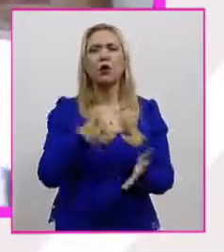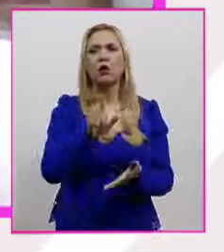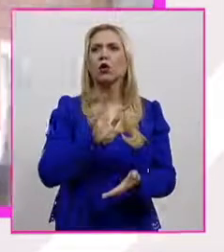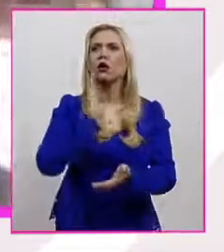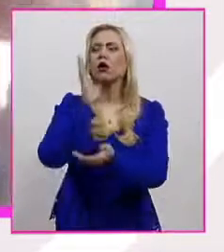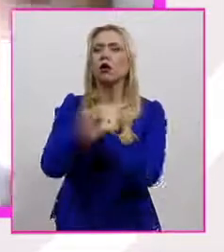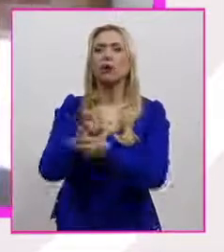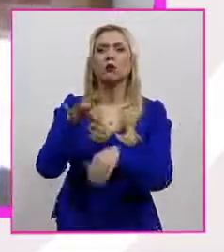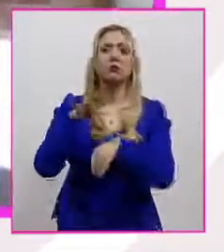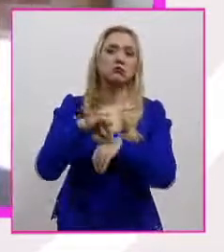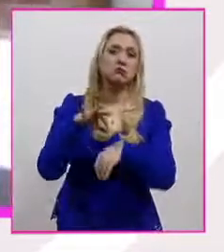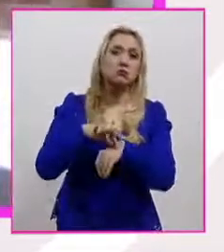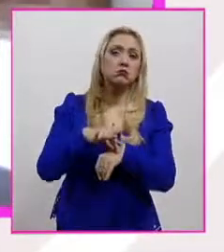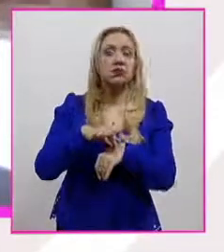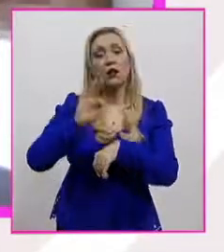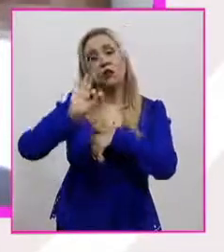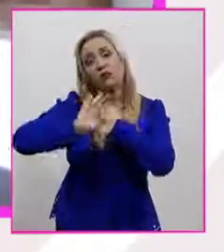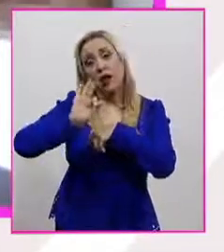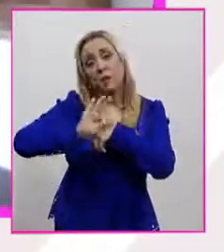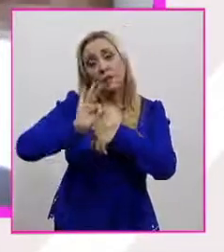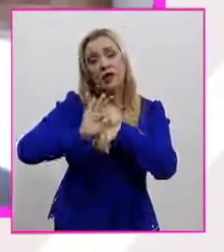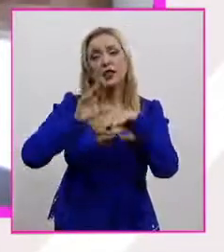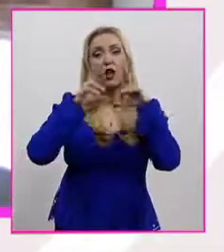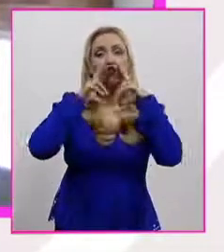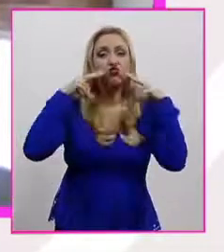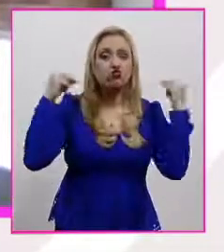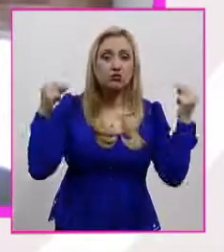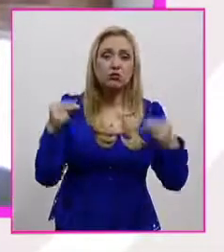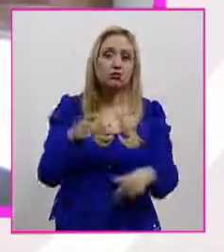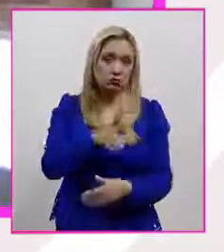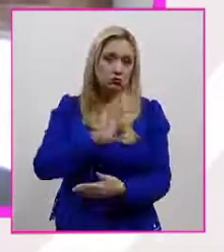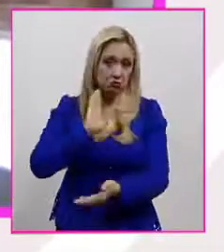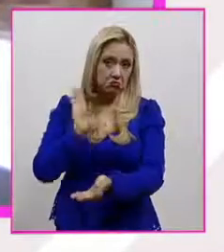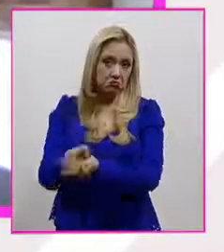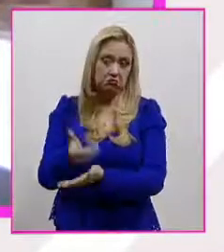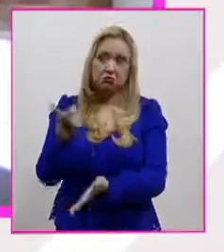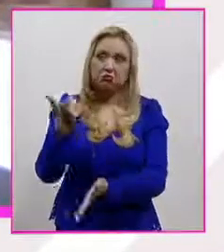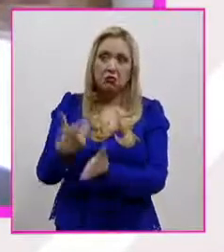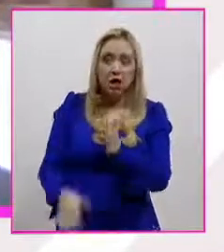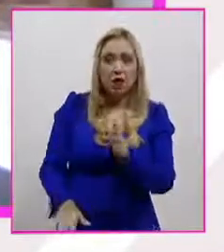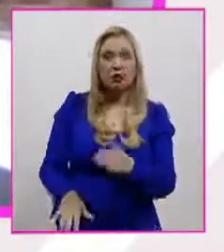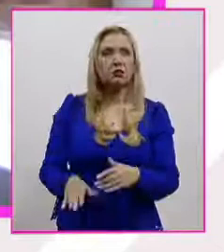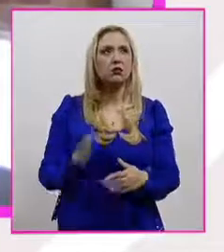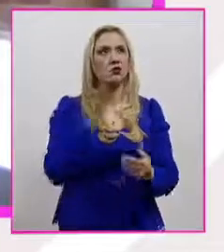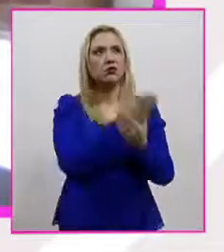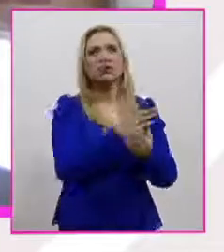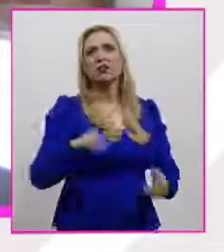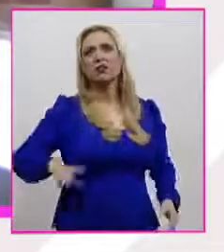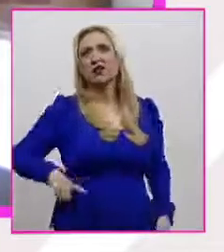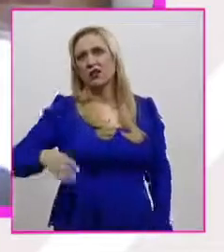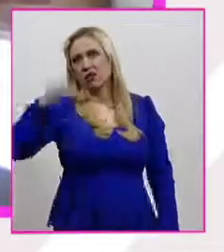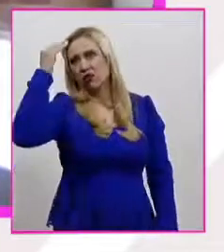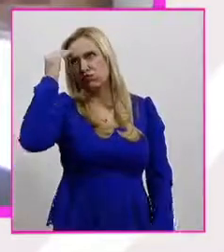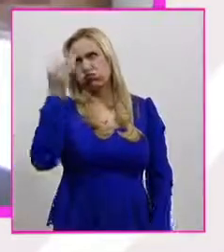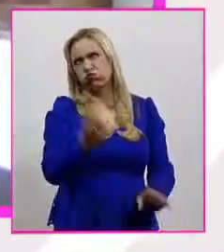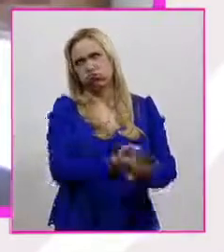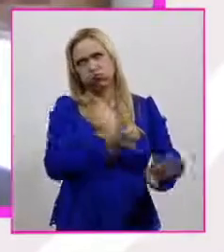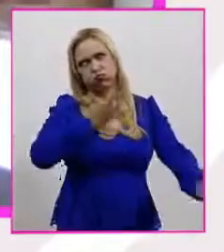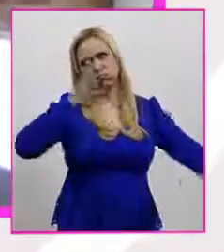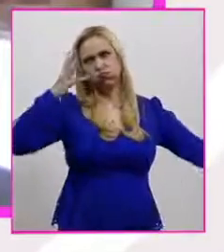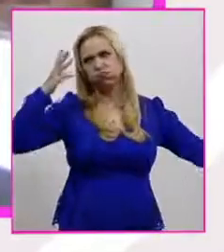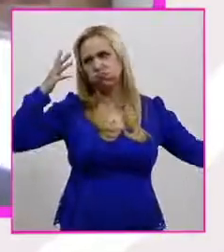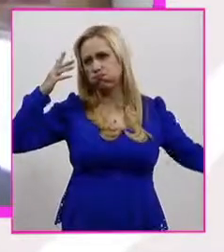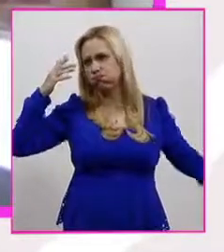consultorios de las farmacias en lugar de acudir directamente al sistema público, ¿no? Y eso no es porque las personas tengan